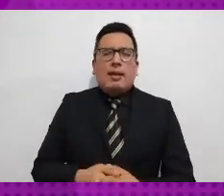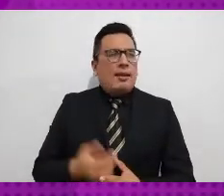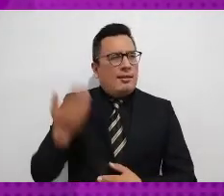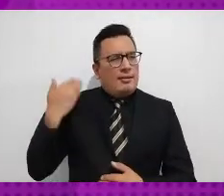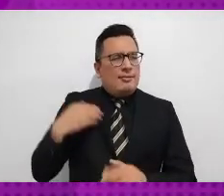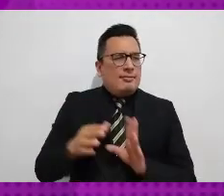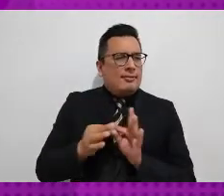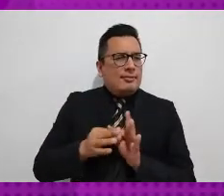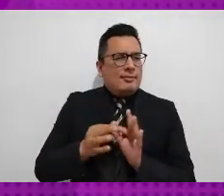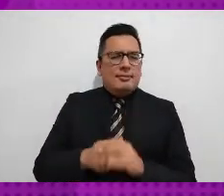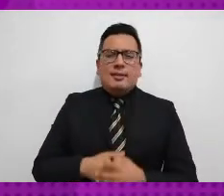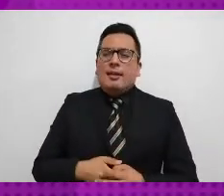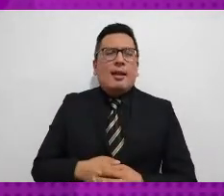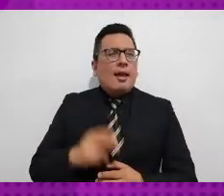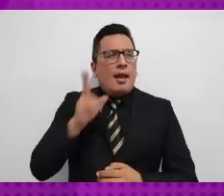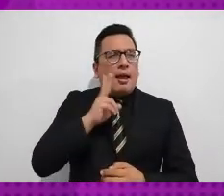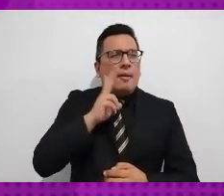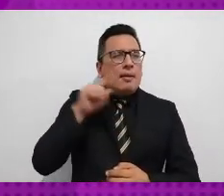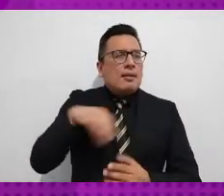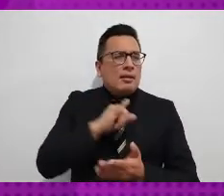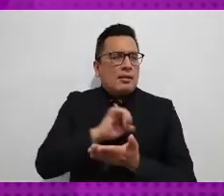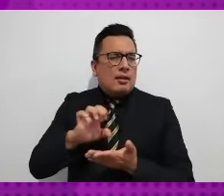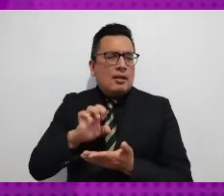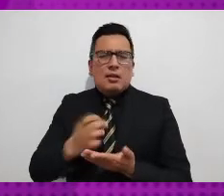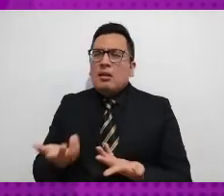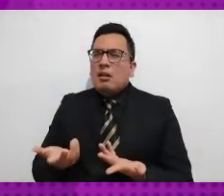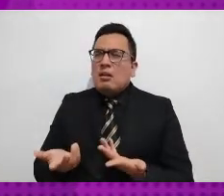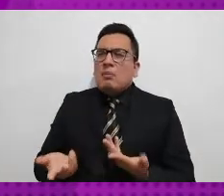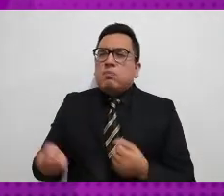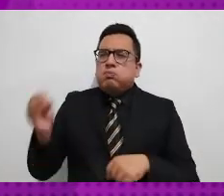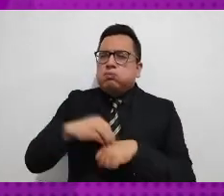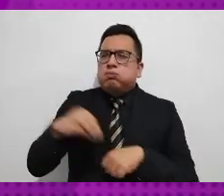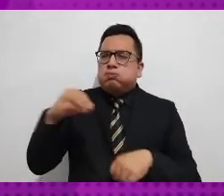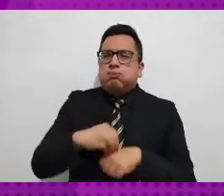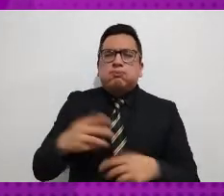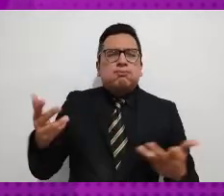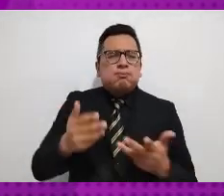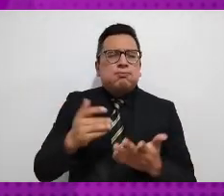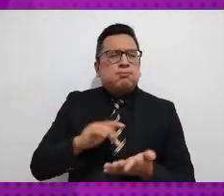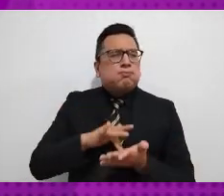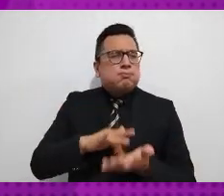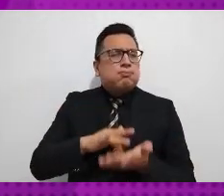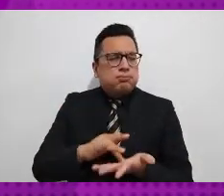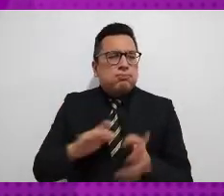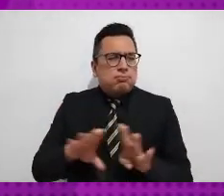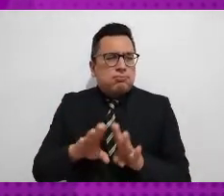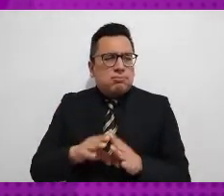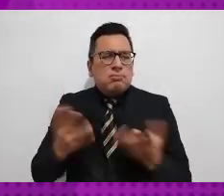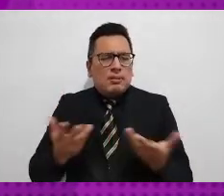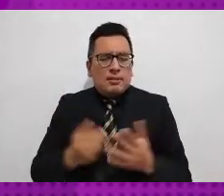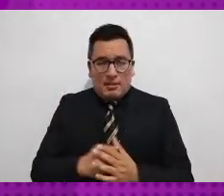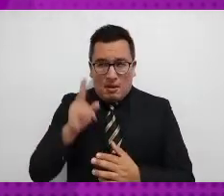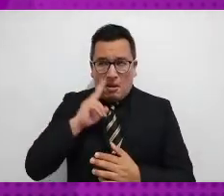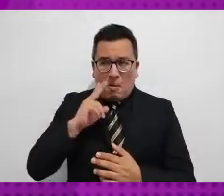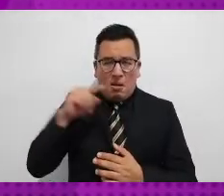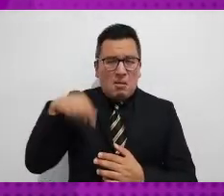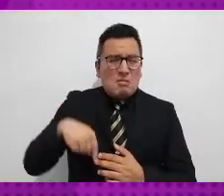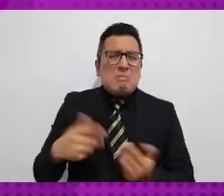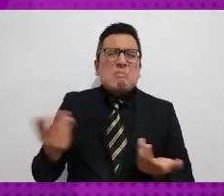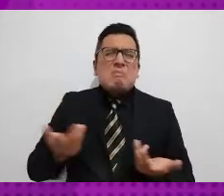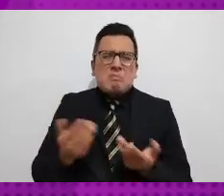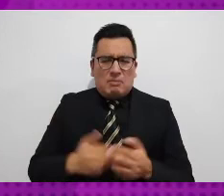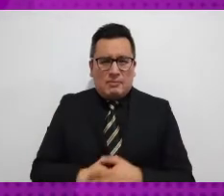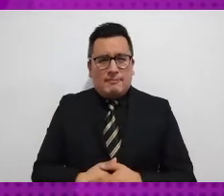pausa eran las acciones afirmativas. ¿Qué son las acciones afirmativas, consejero? ¿Y cuáles de ellas, por ejemplo, está haciendo el Instituto Electoral de